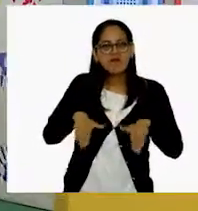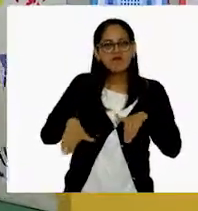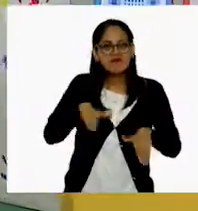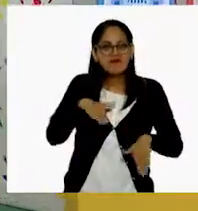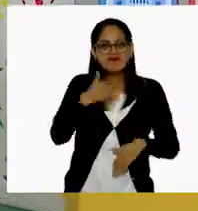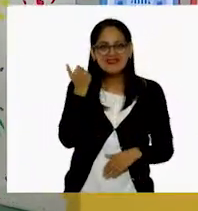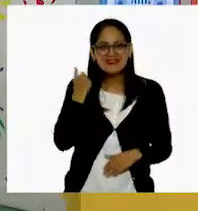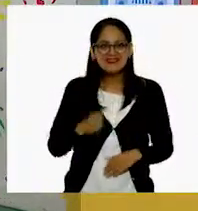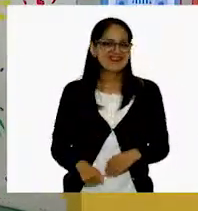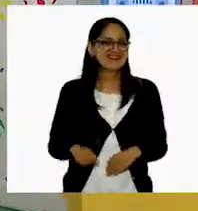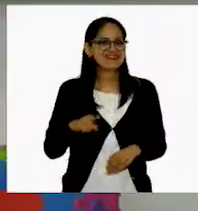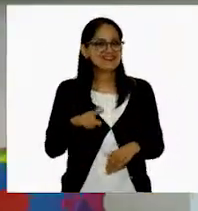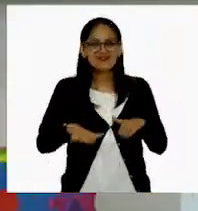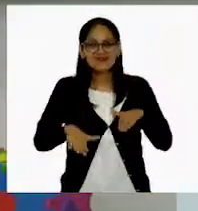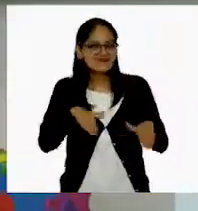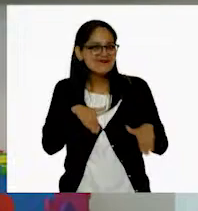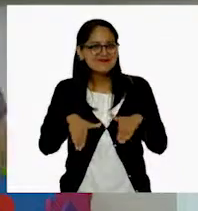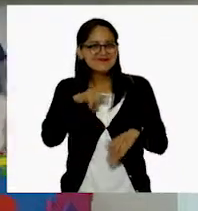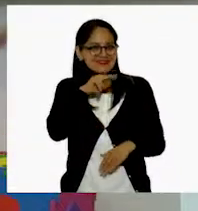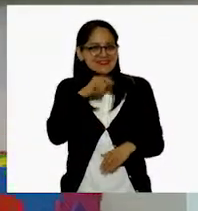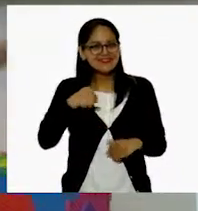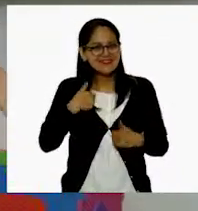te preocupes, Gloria, para eso estamos.